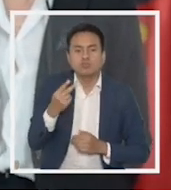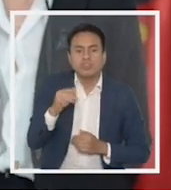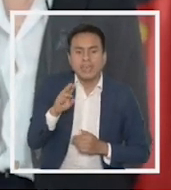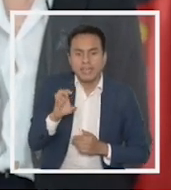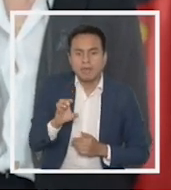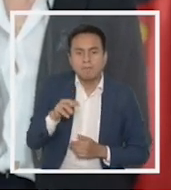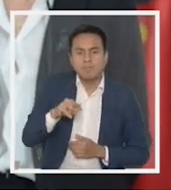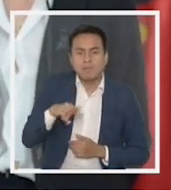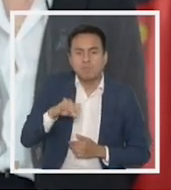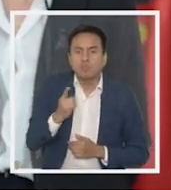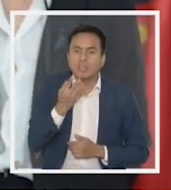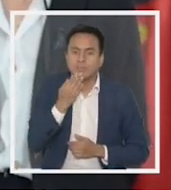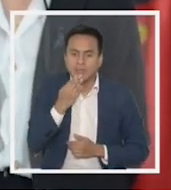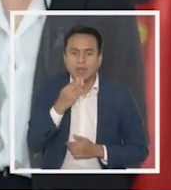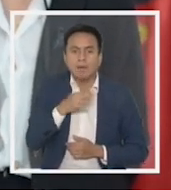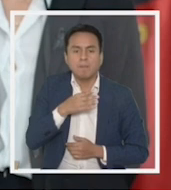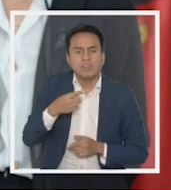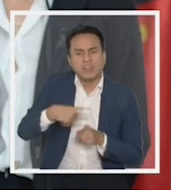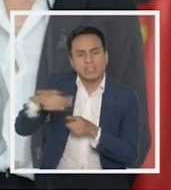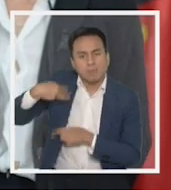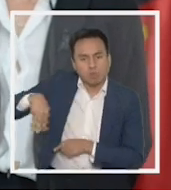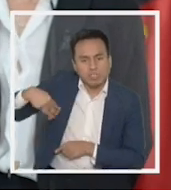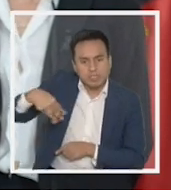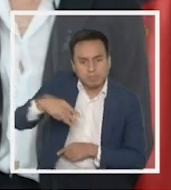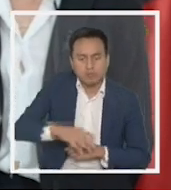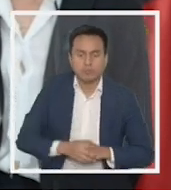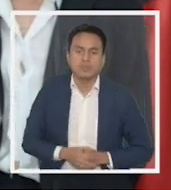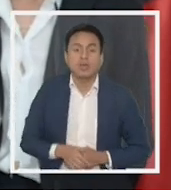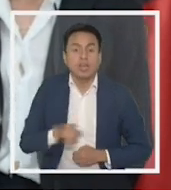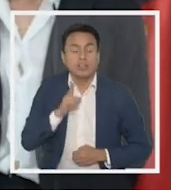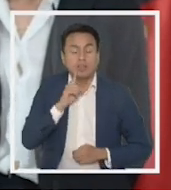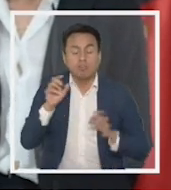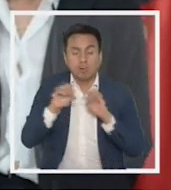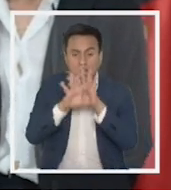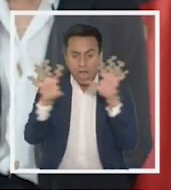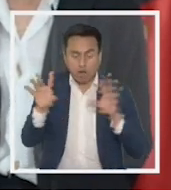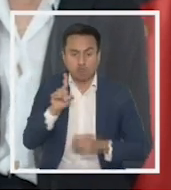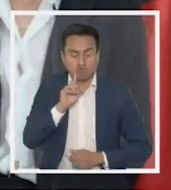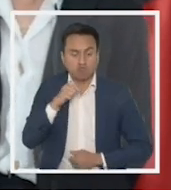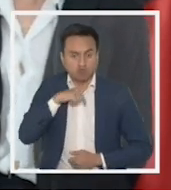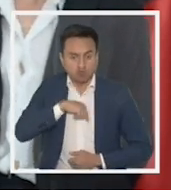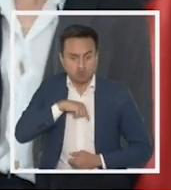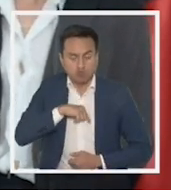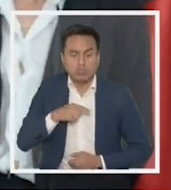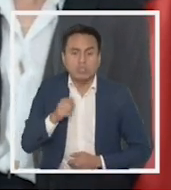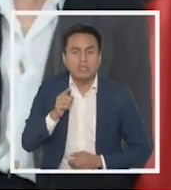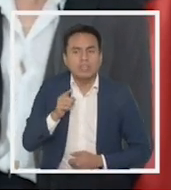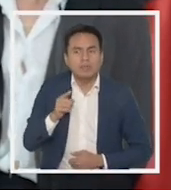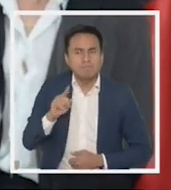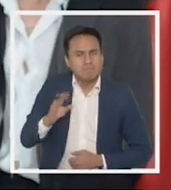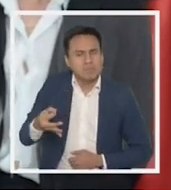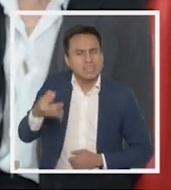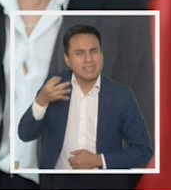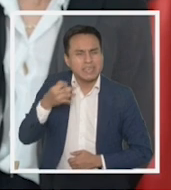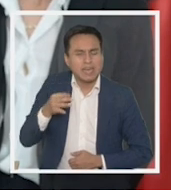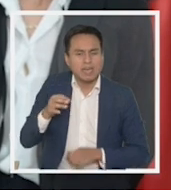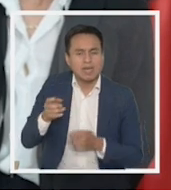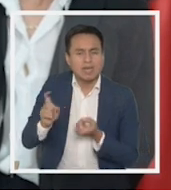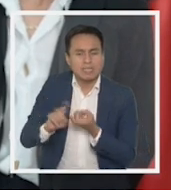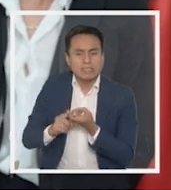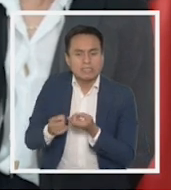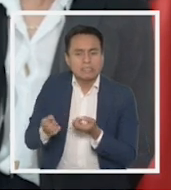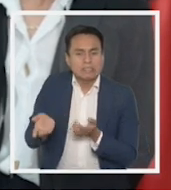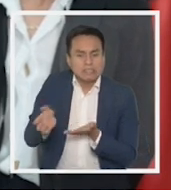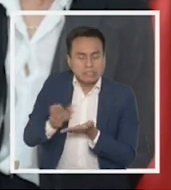Tengo absolutamente claro, como me decía la viuda de Alex Salazar, que acá se